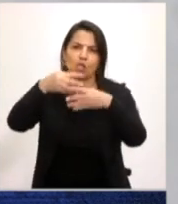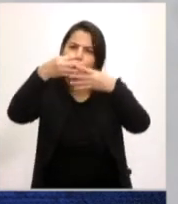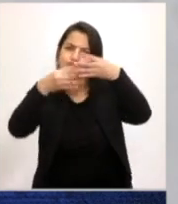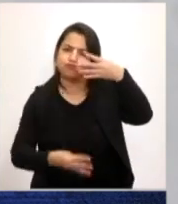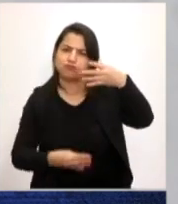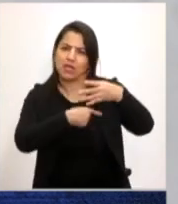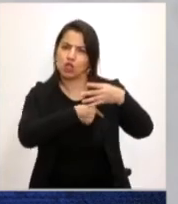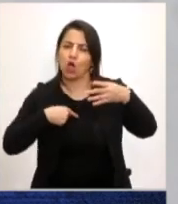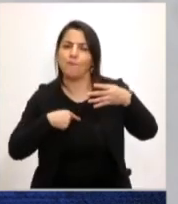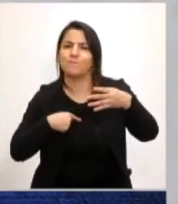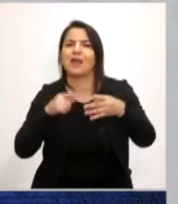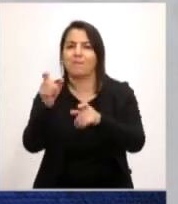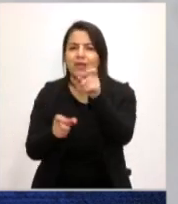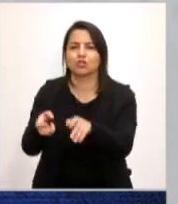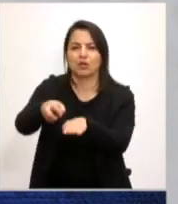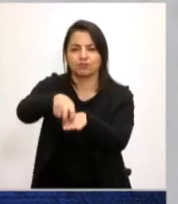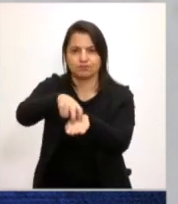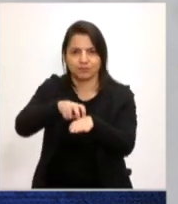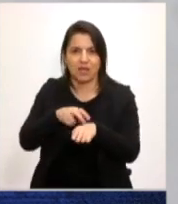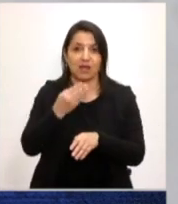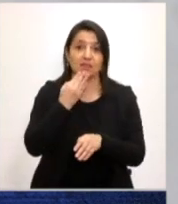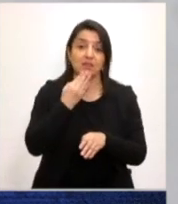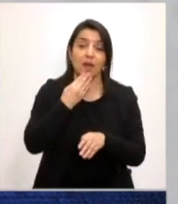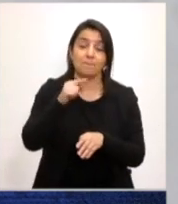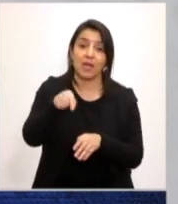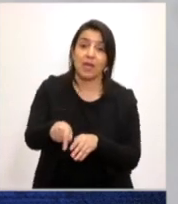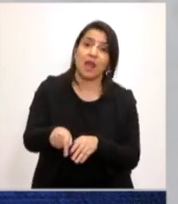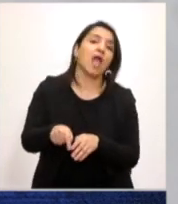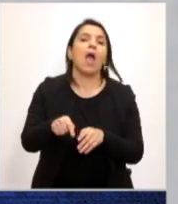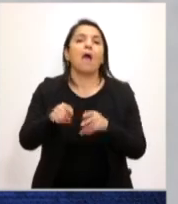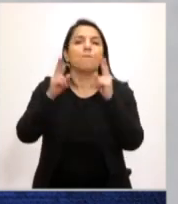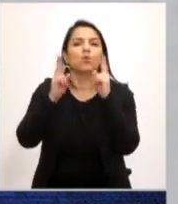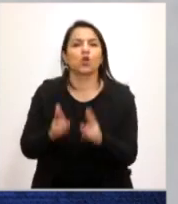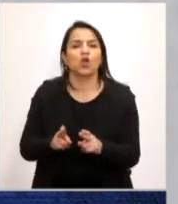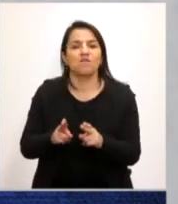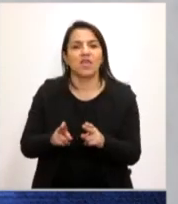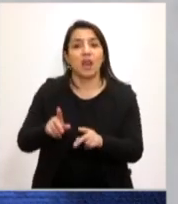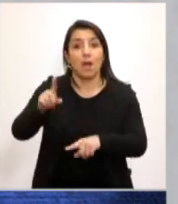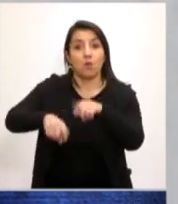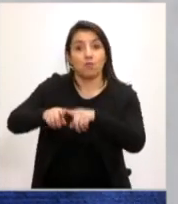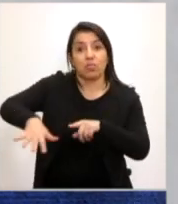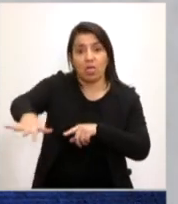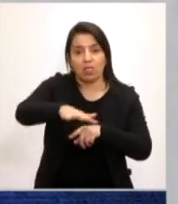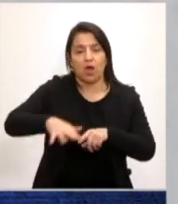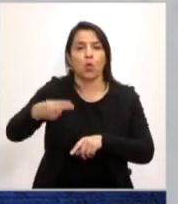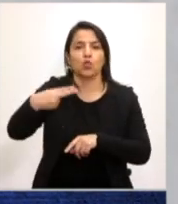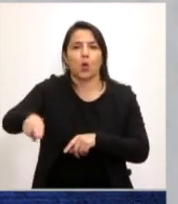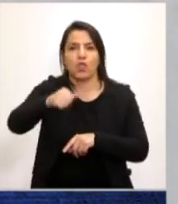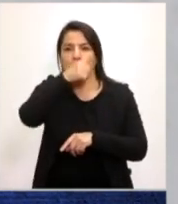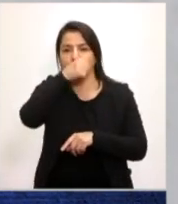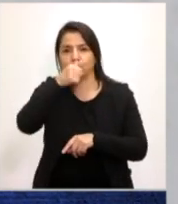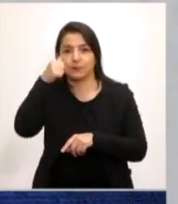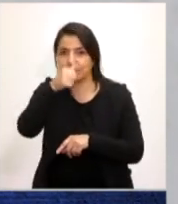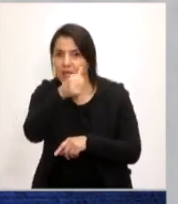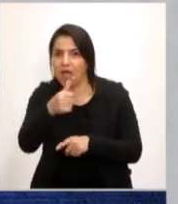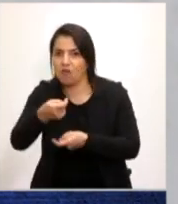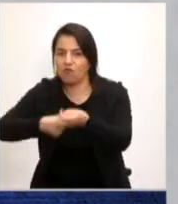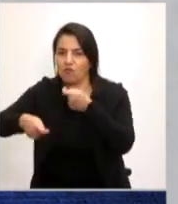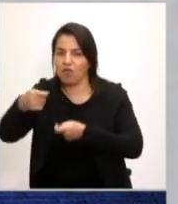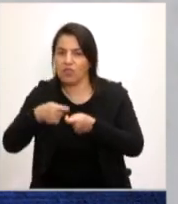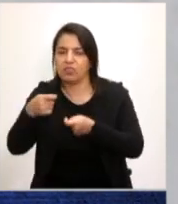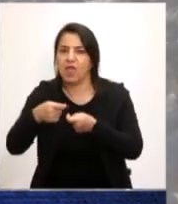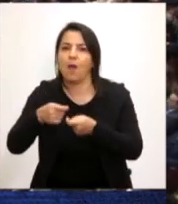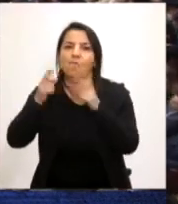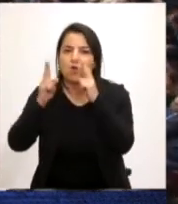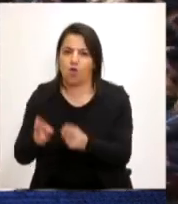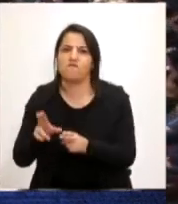los municipios puedan intervenir propiedades tomadas por el narcotráfico y el crimen organizado, entre varios otros proyectos. Este